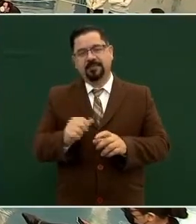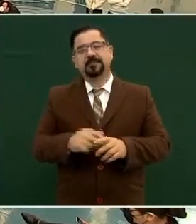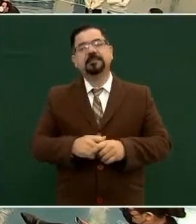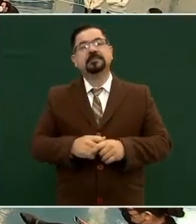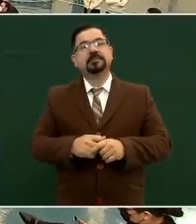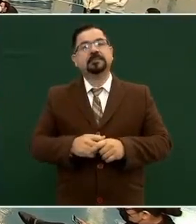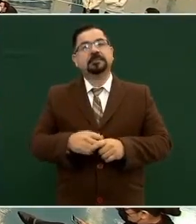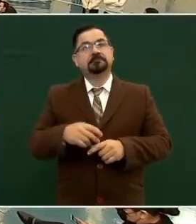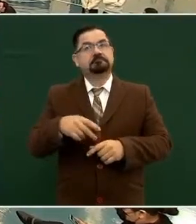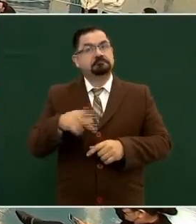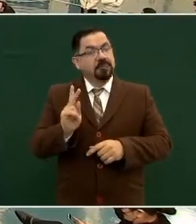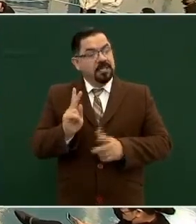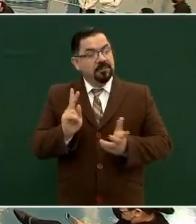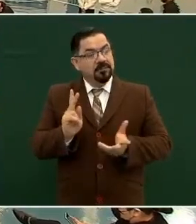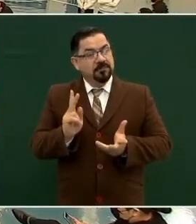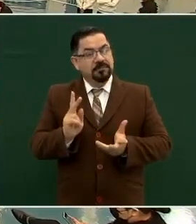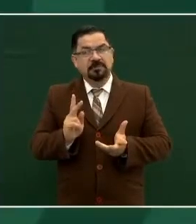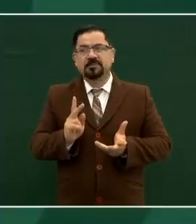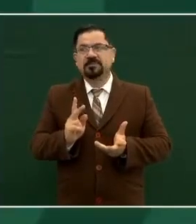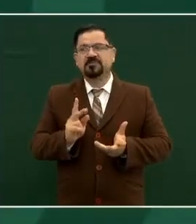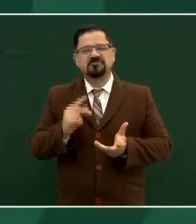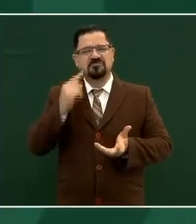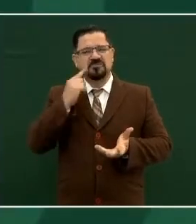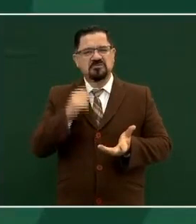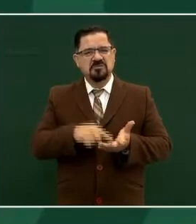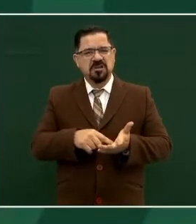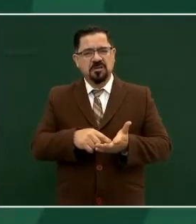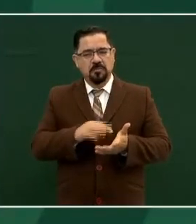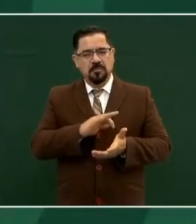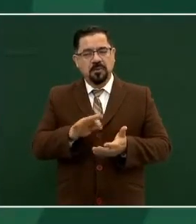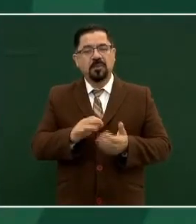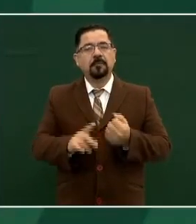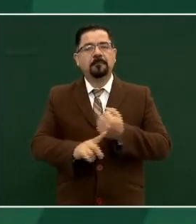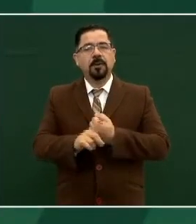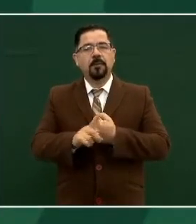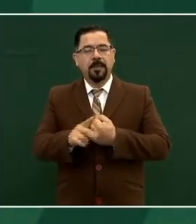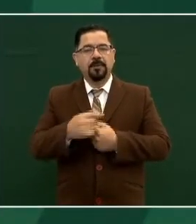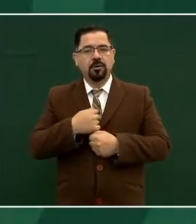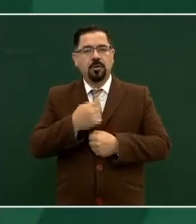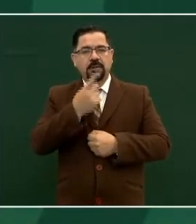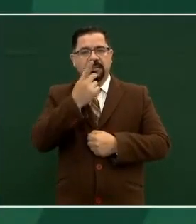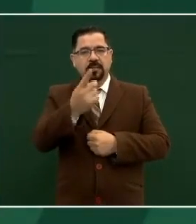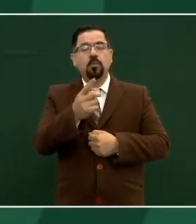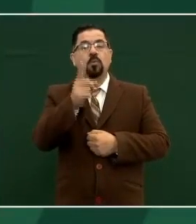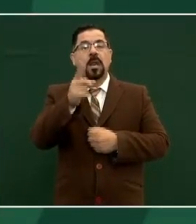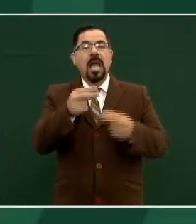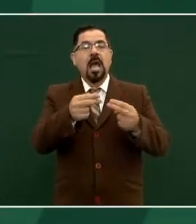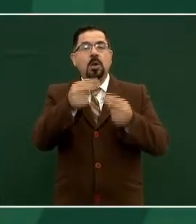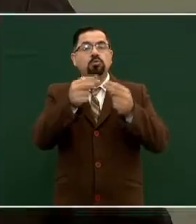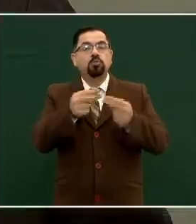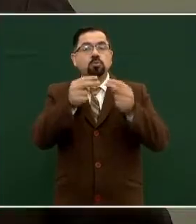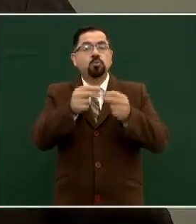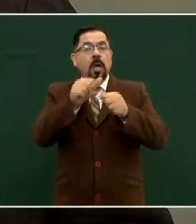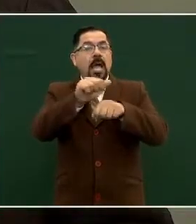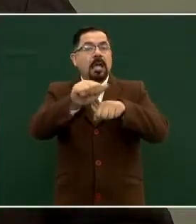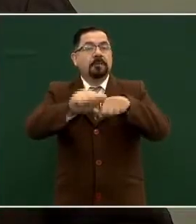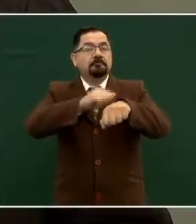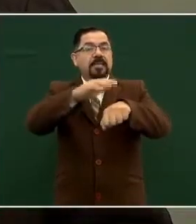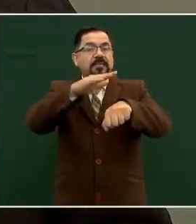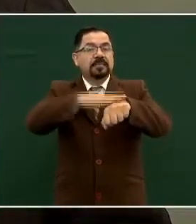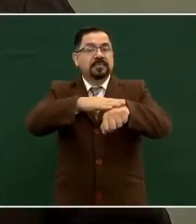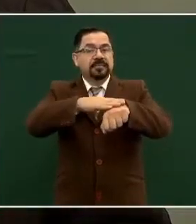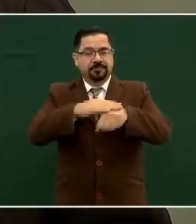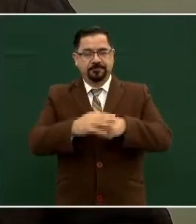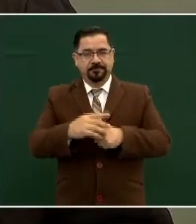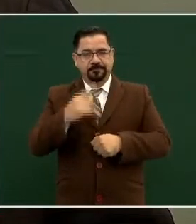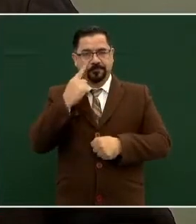pero no creo que sea ningún problema el que diga, porque es un asunto administrativo, que los